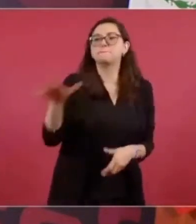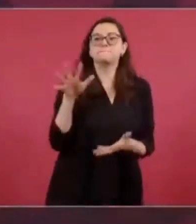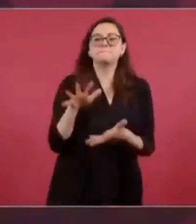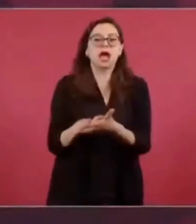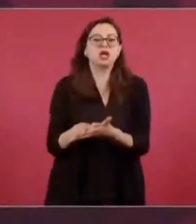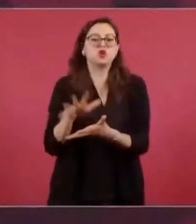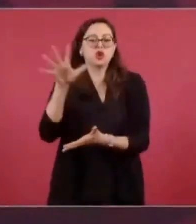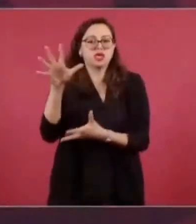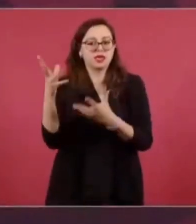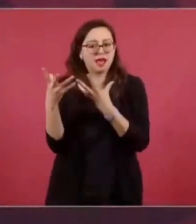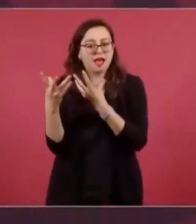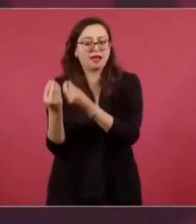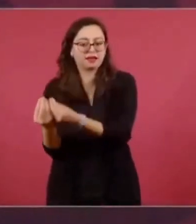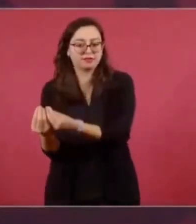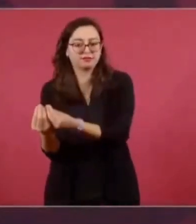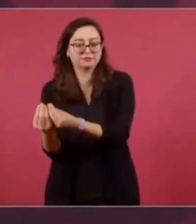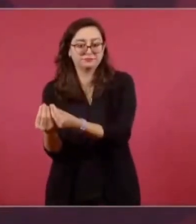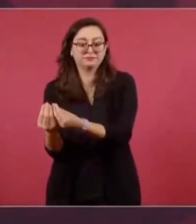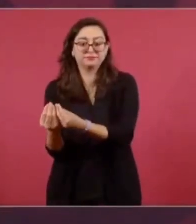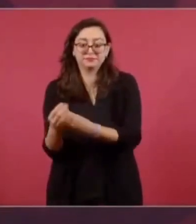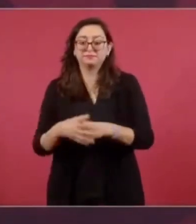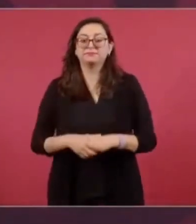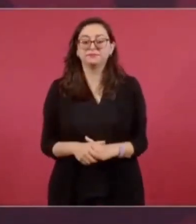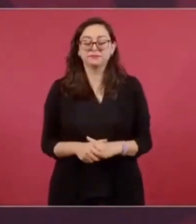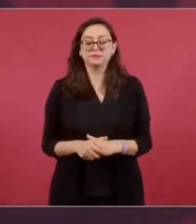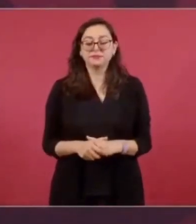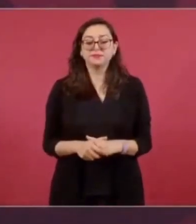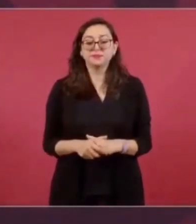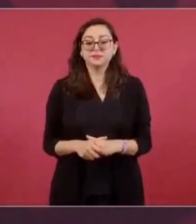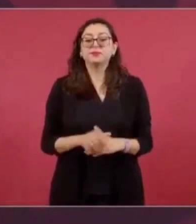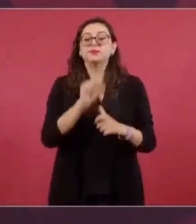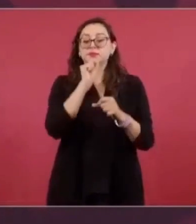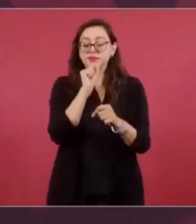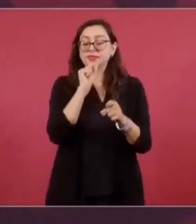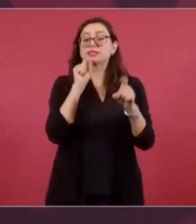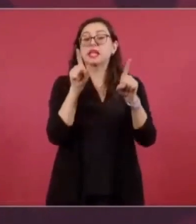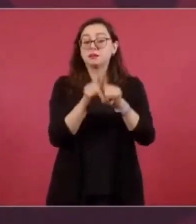Entonces, por lo que sucedió ayer, también informar, que me da mucho gusto,